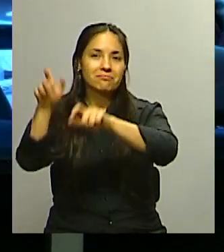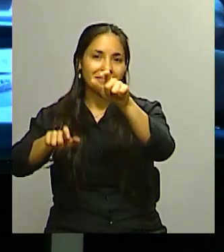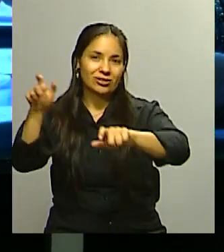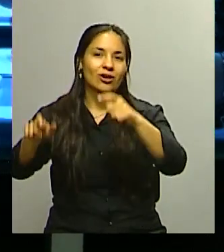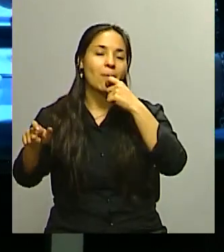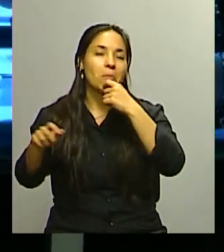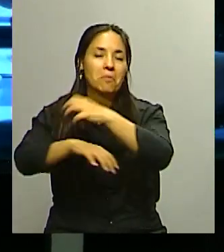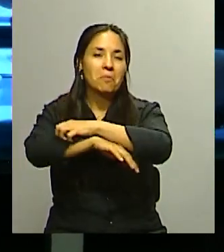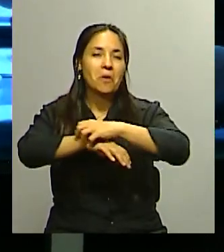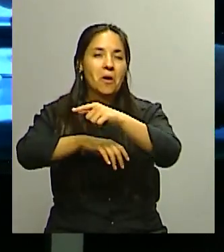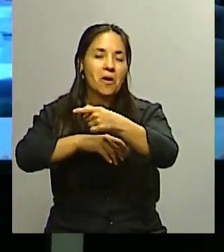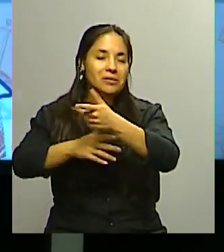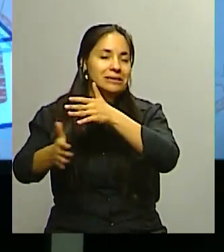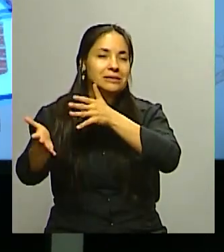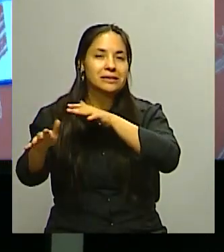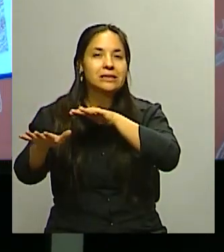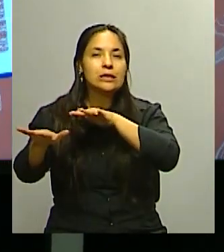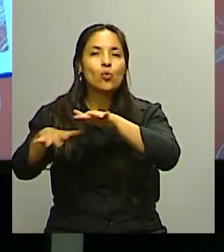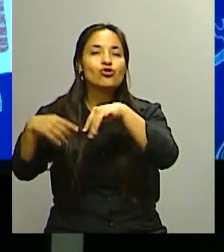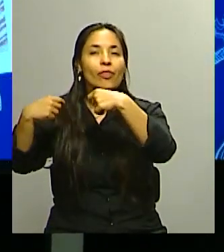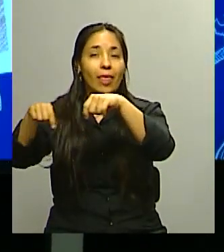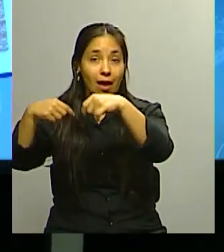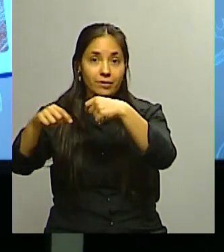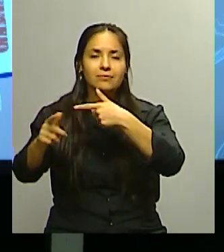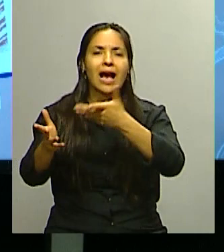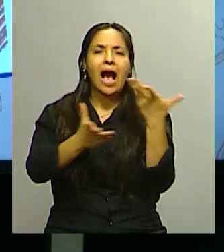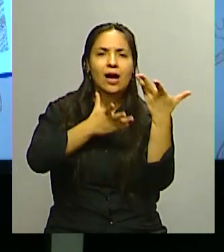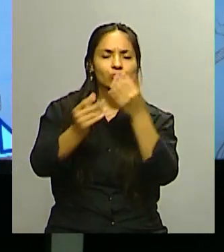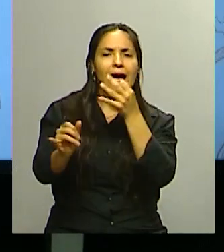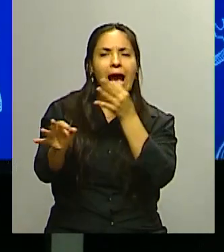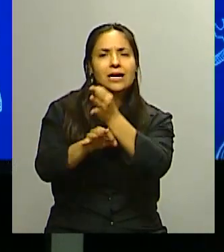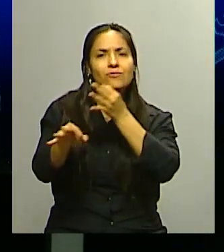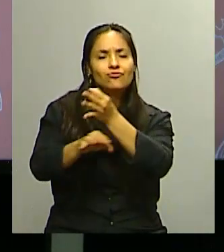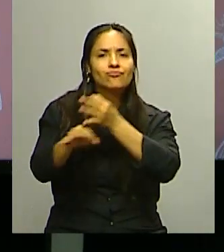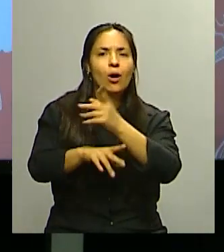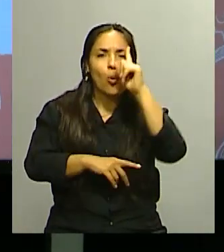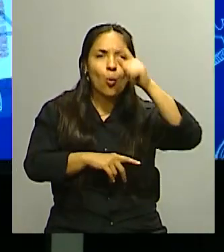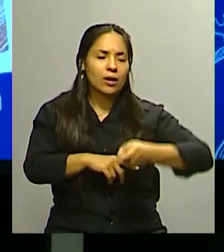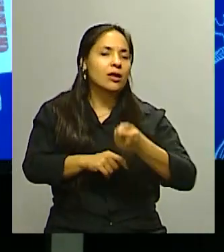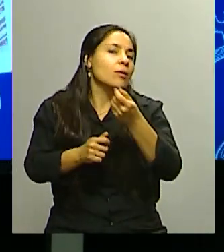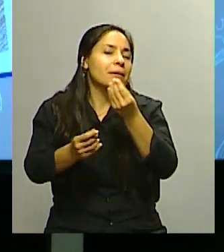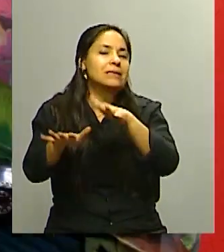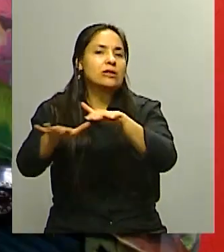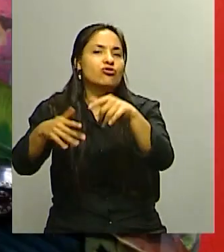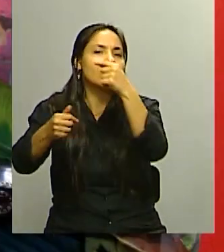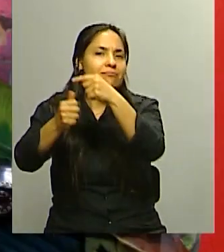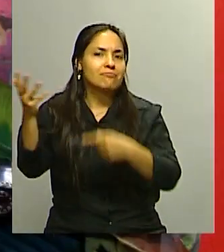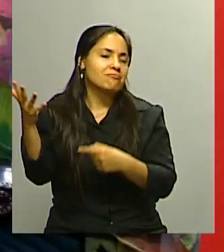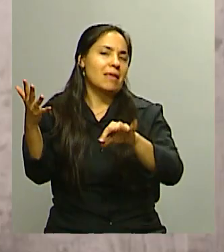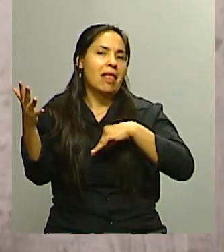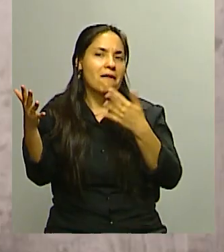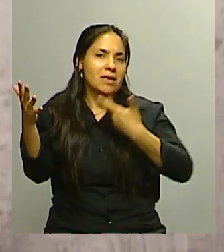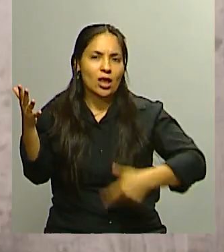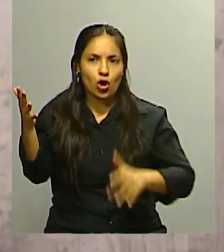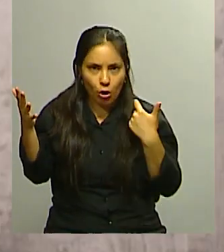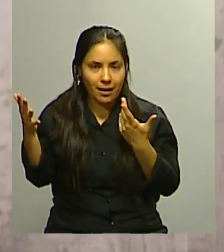escasos recursos, el asesoramiento jurídico que necesitan para diversas situaciones de la vida en las que se ven envueltos y